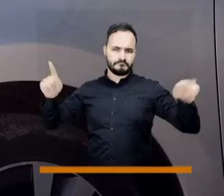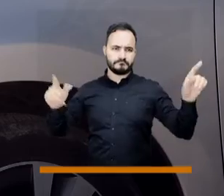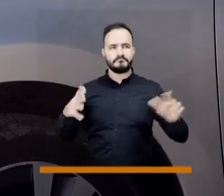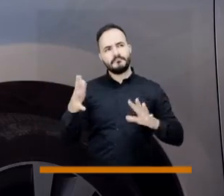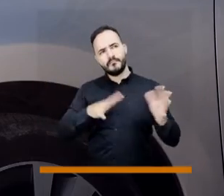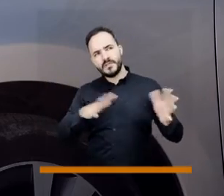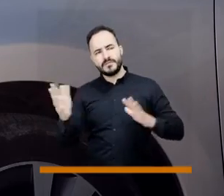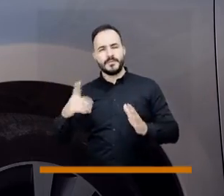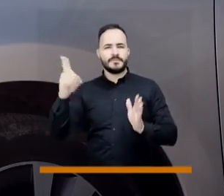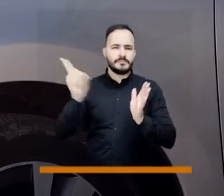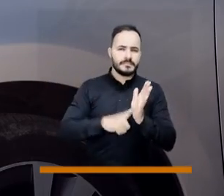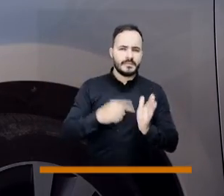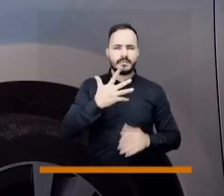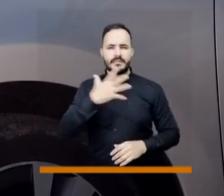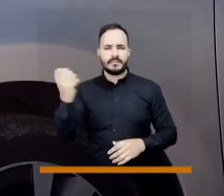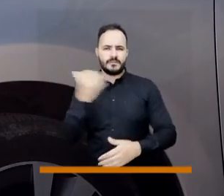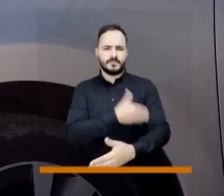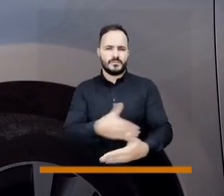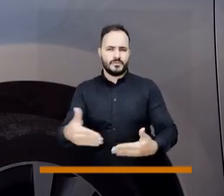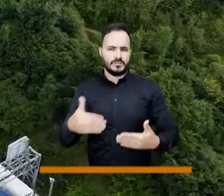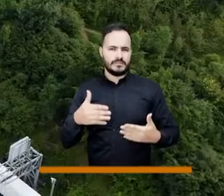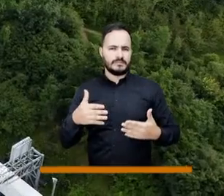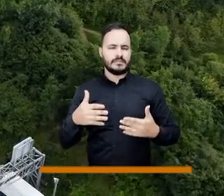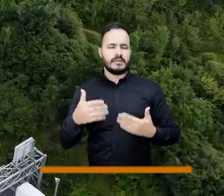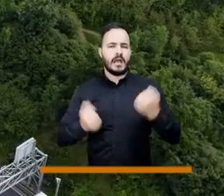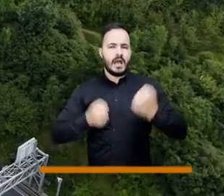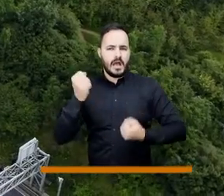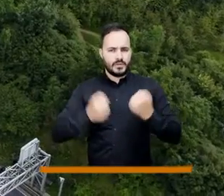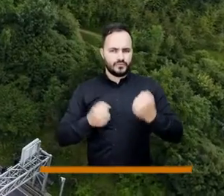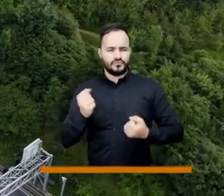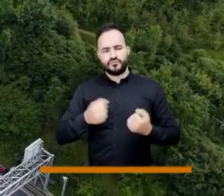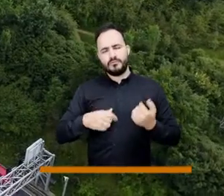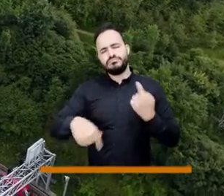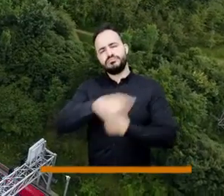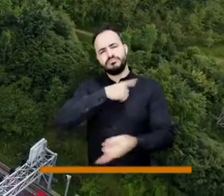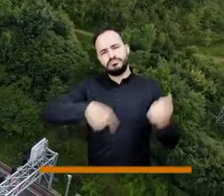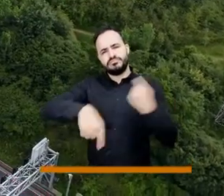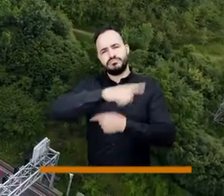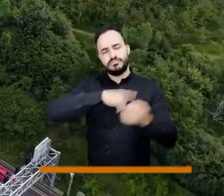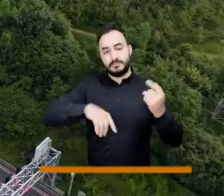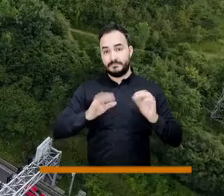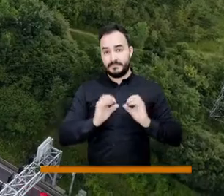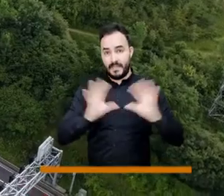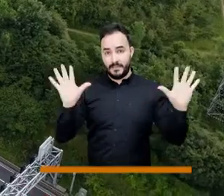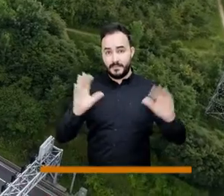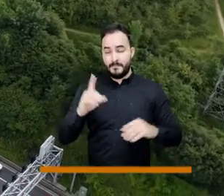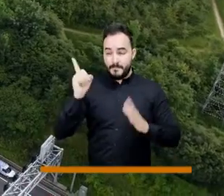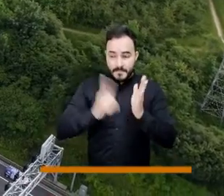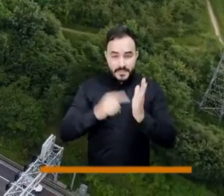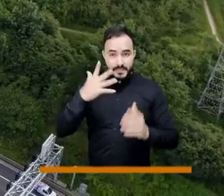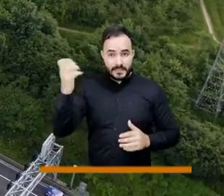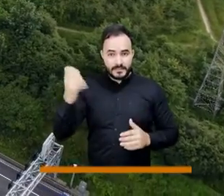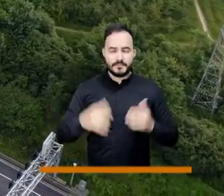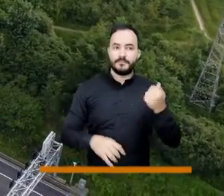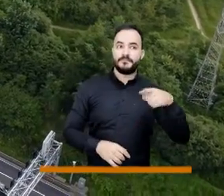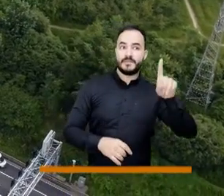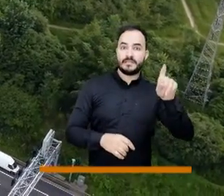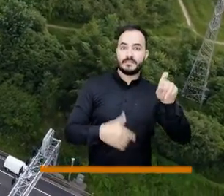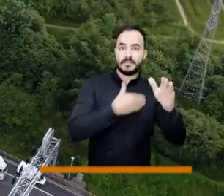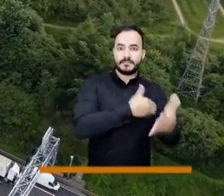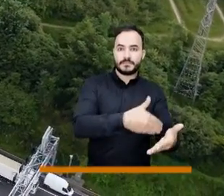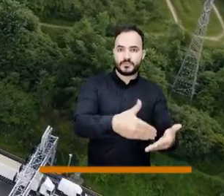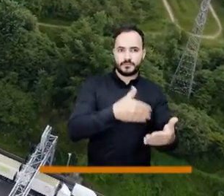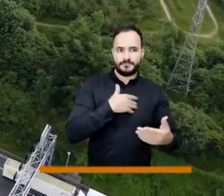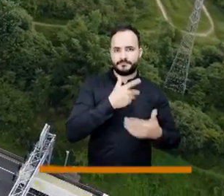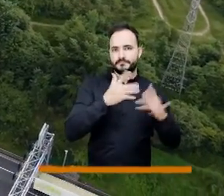En el mundo circulan aproximadamente 1.500 millones de vehículos, pero ya 16 millones de ellos